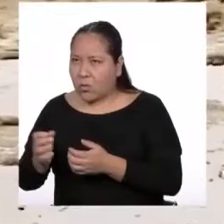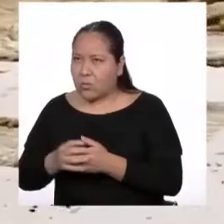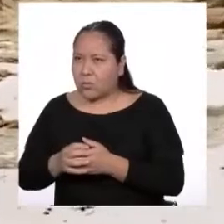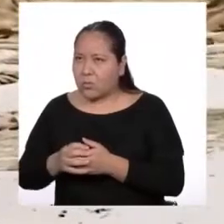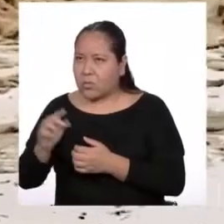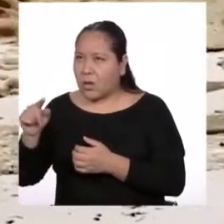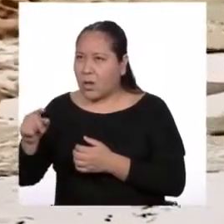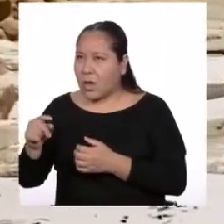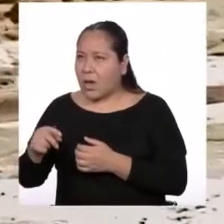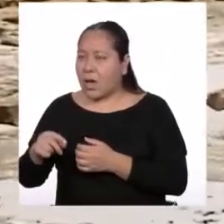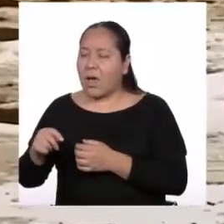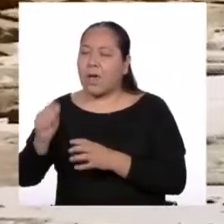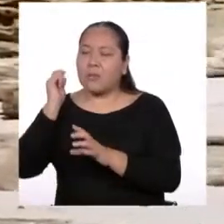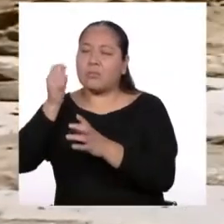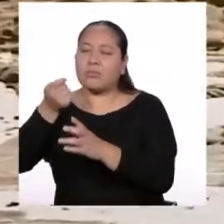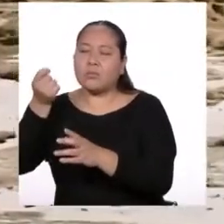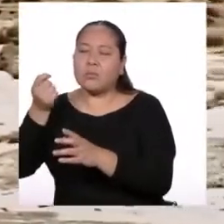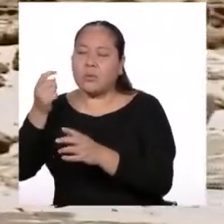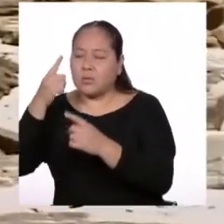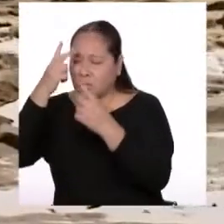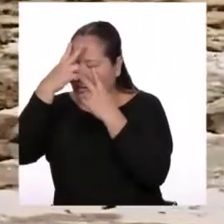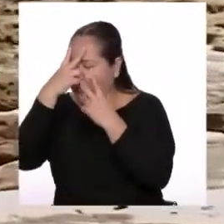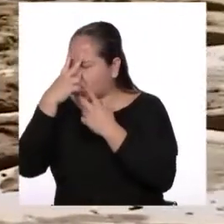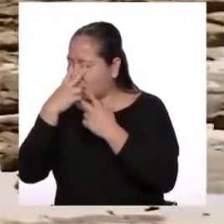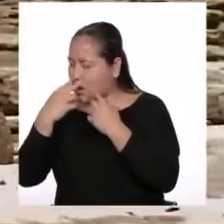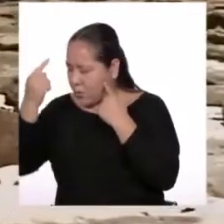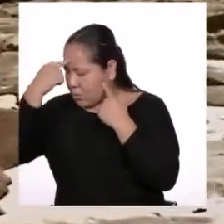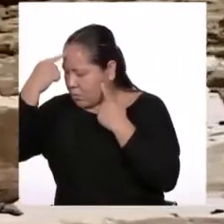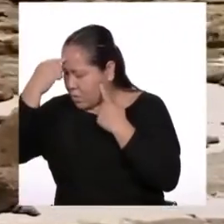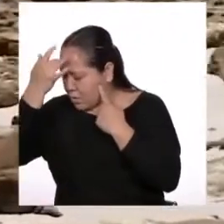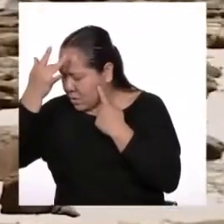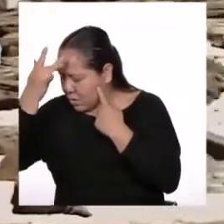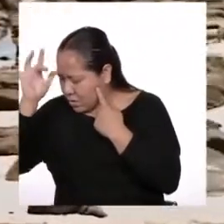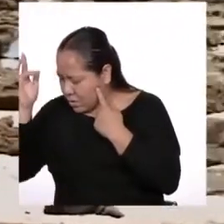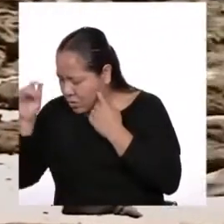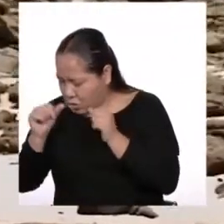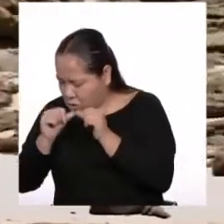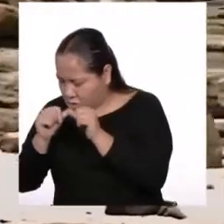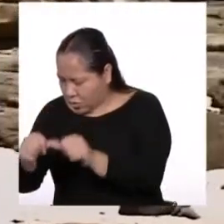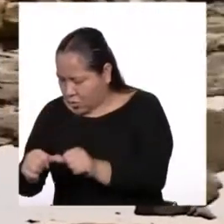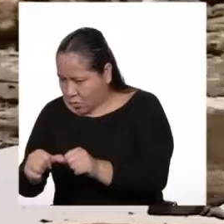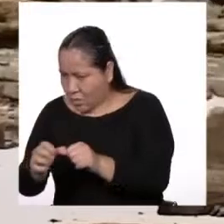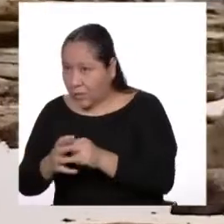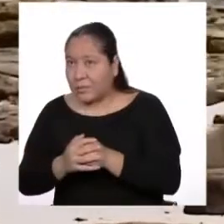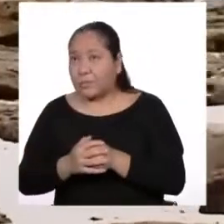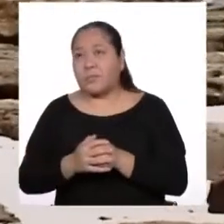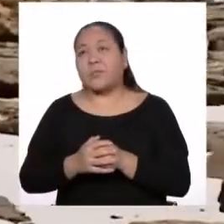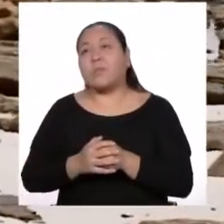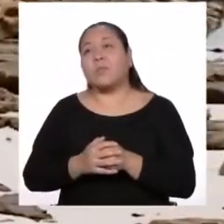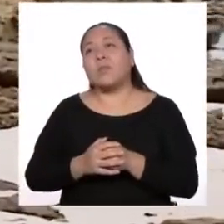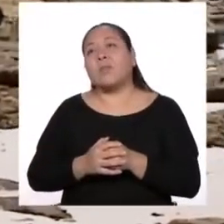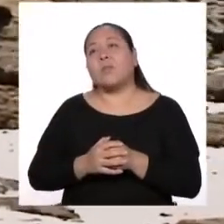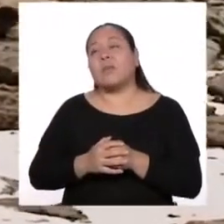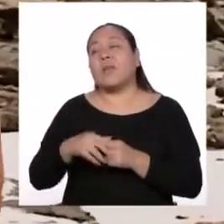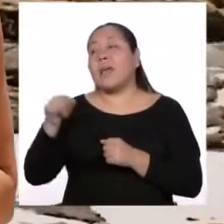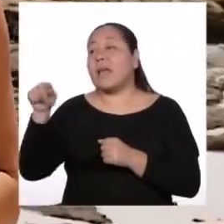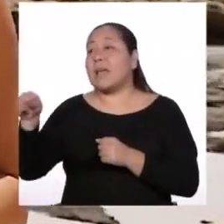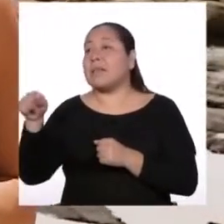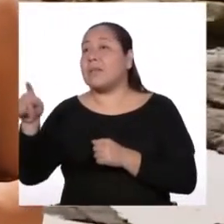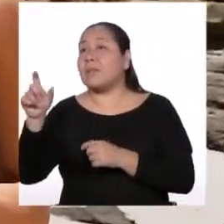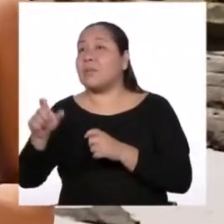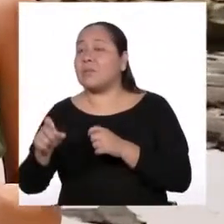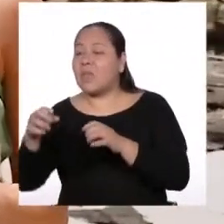adivino ciego cuya mente permanece inalterada, mientras las de los demás revolotean como sombras. El adivino que habita